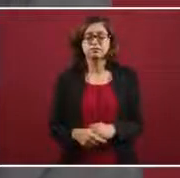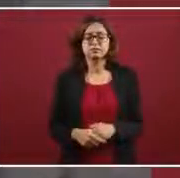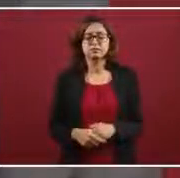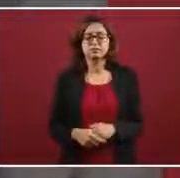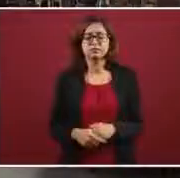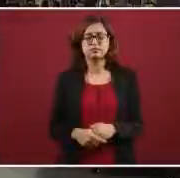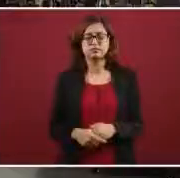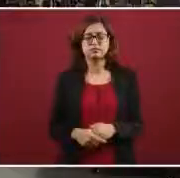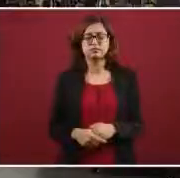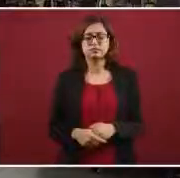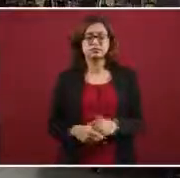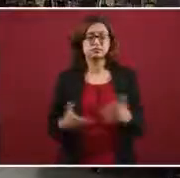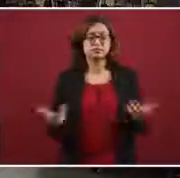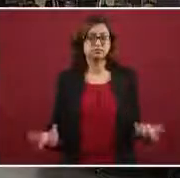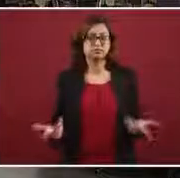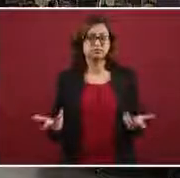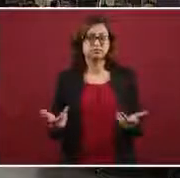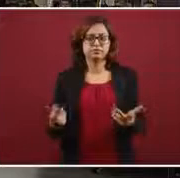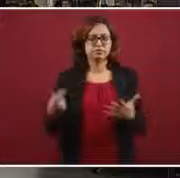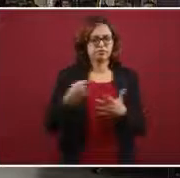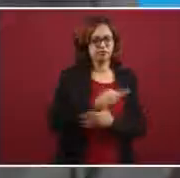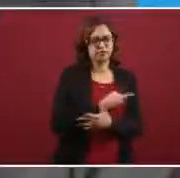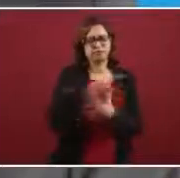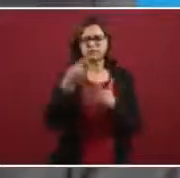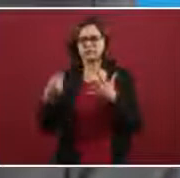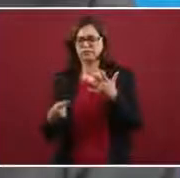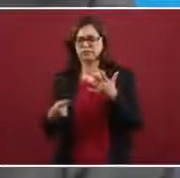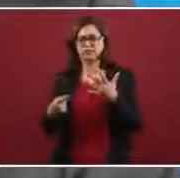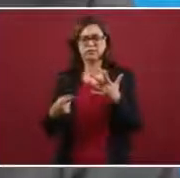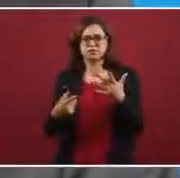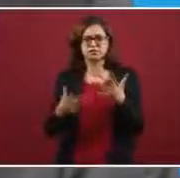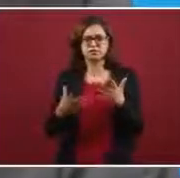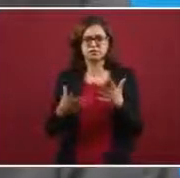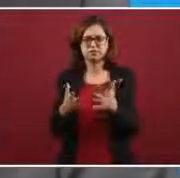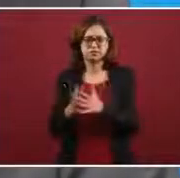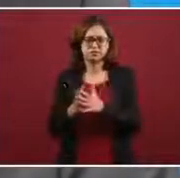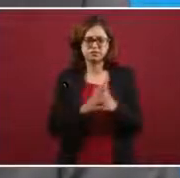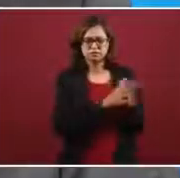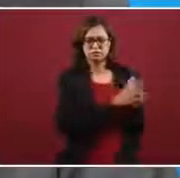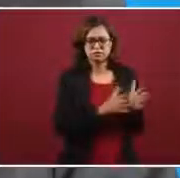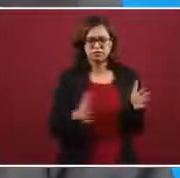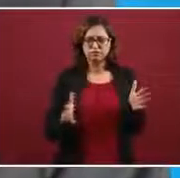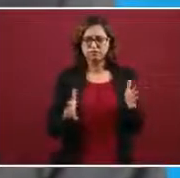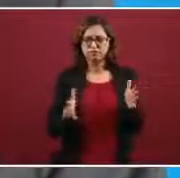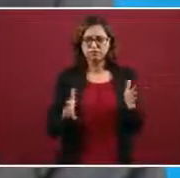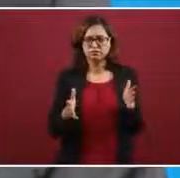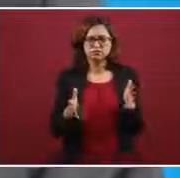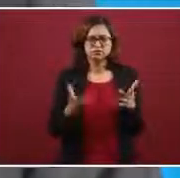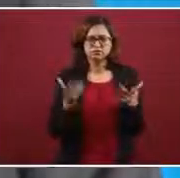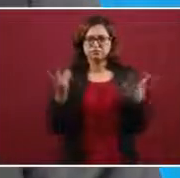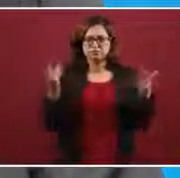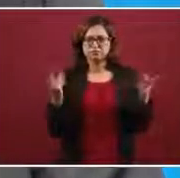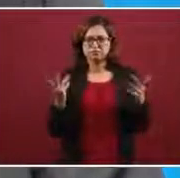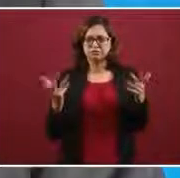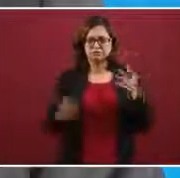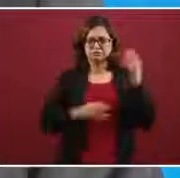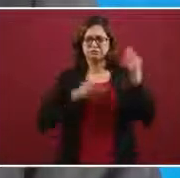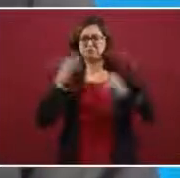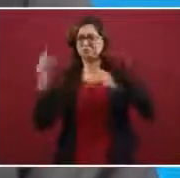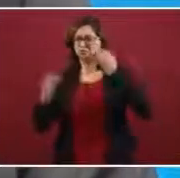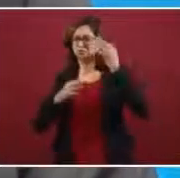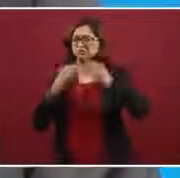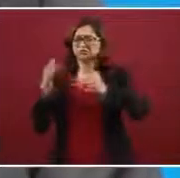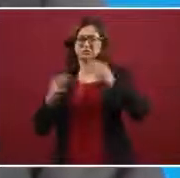después de todos los sofismas, de toda la retacería de enunciados